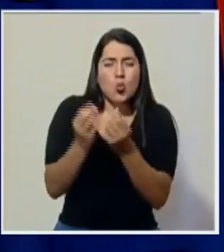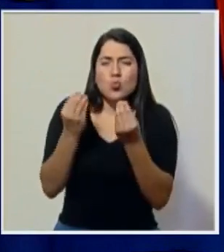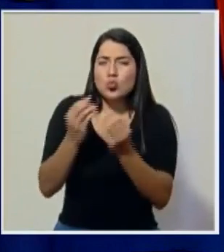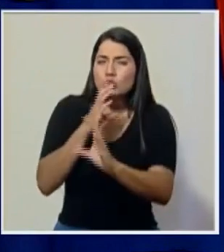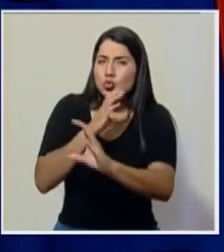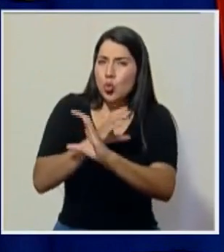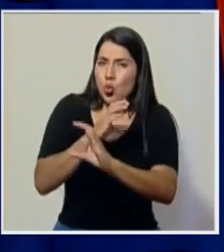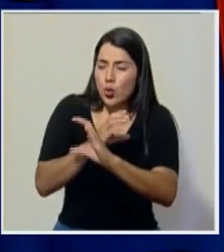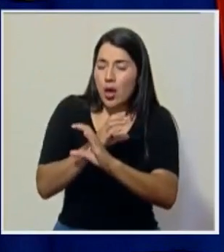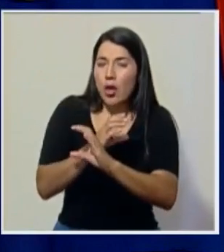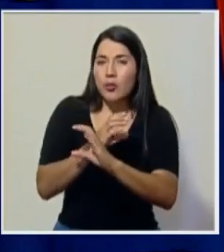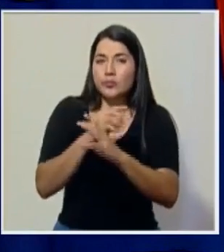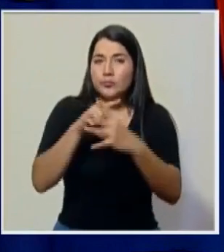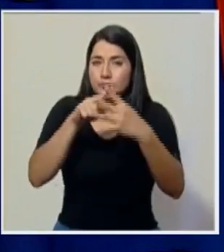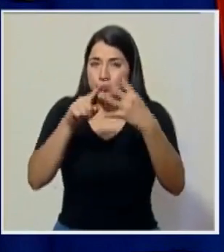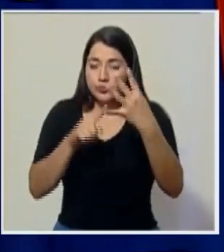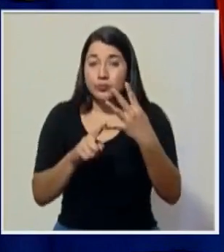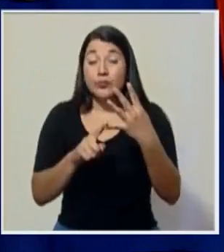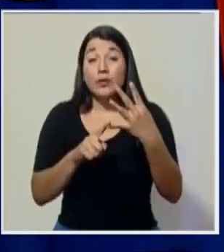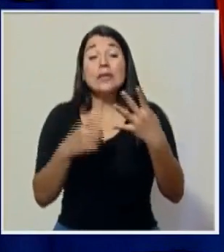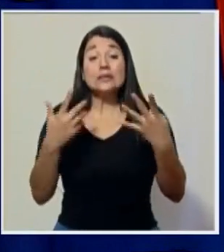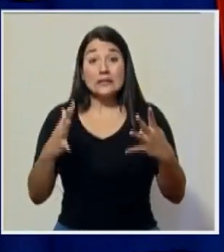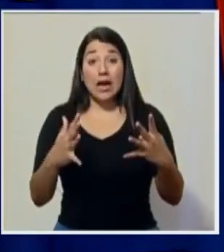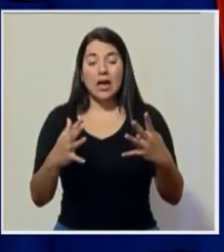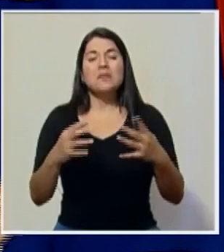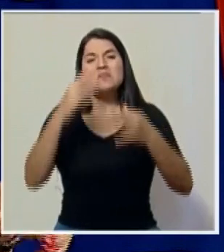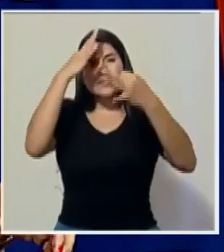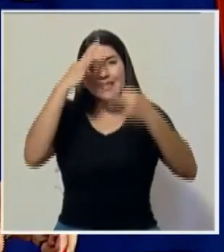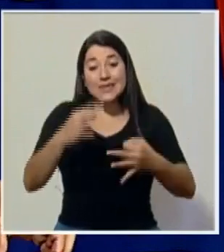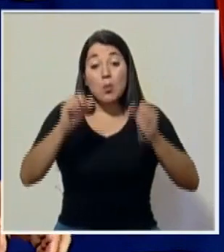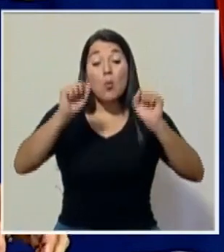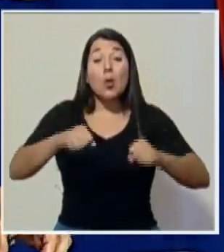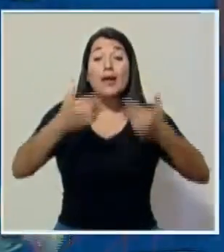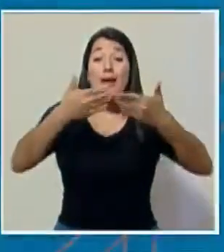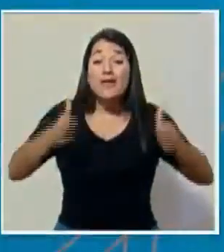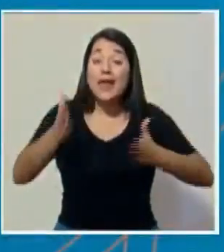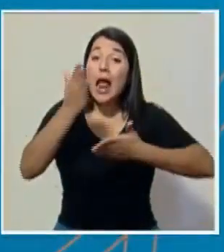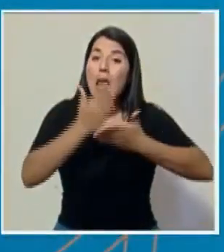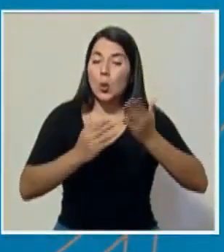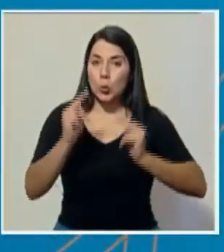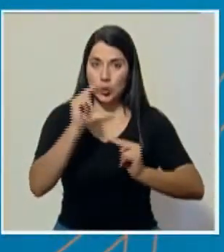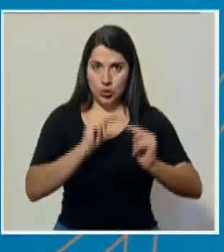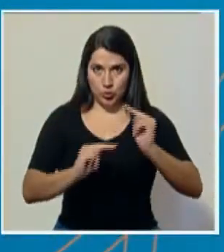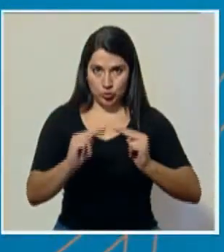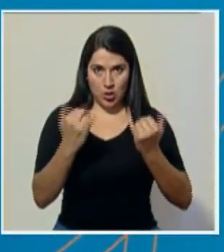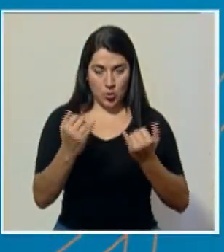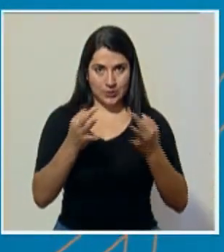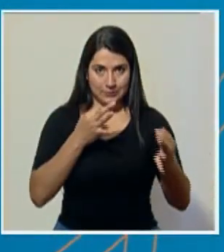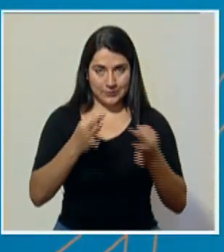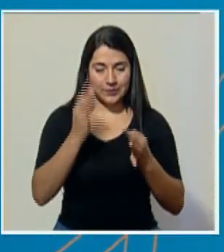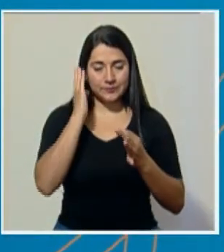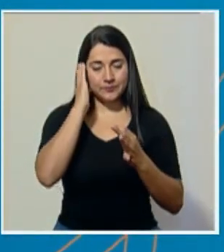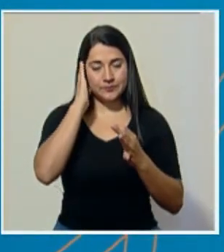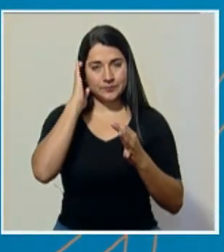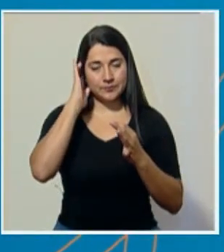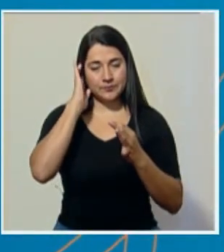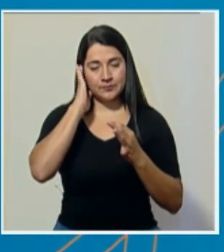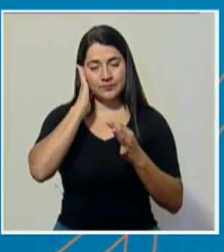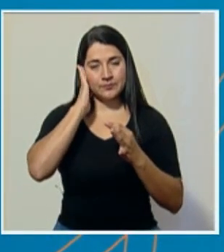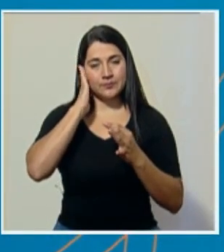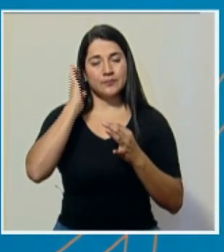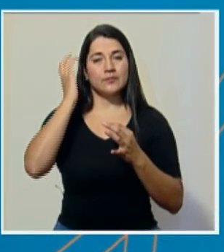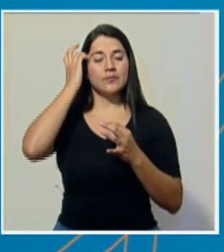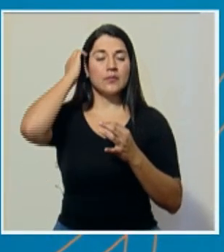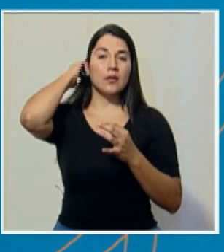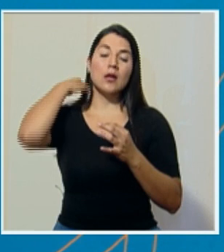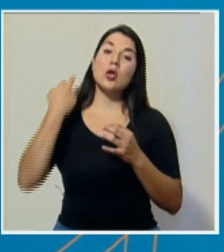cuidadosa al inicio de esta conferencia, la apertura de algunos de los siguientes sectores. Estaríamos habilitando